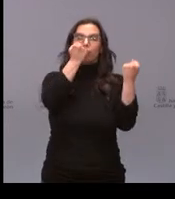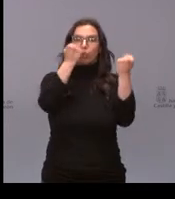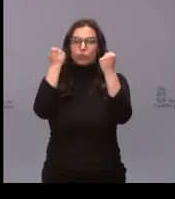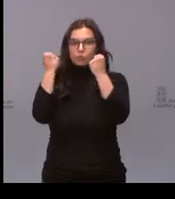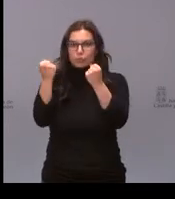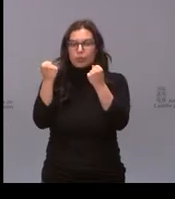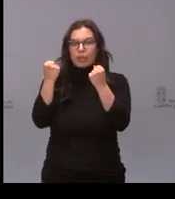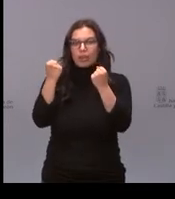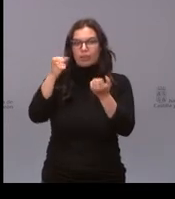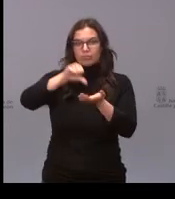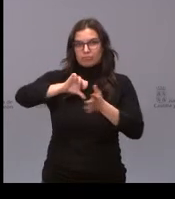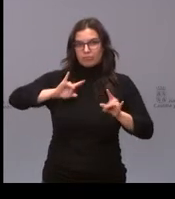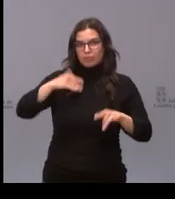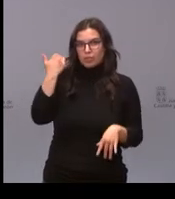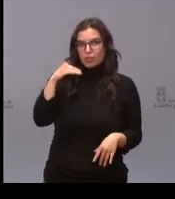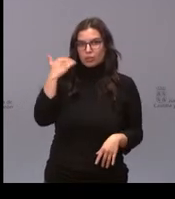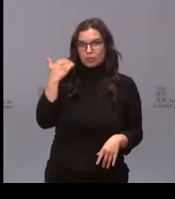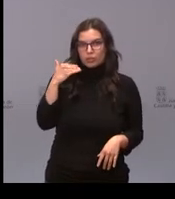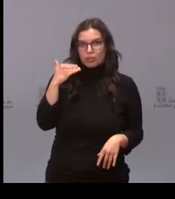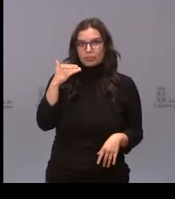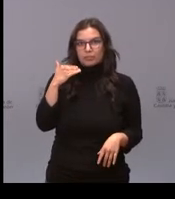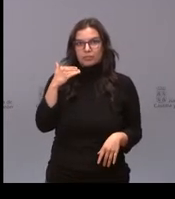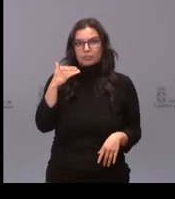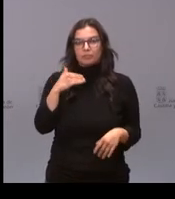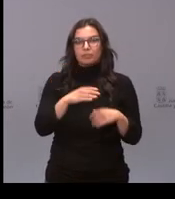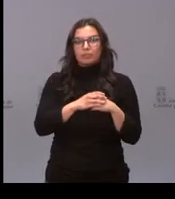autoridades sorianas que nos acompañan, a la alcaldesa,